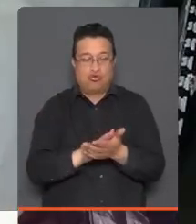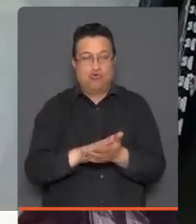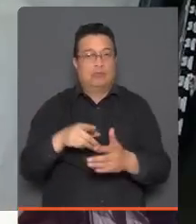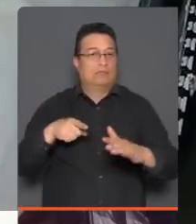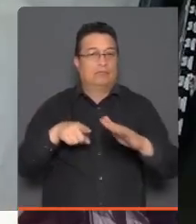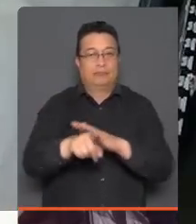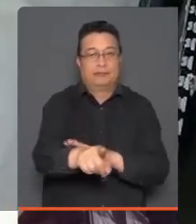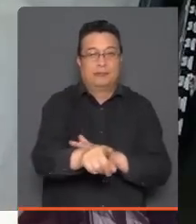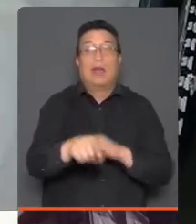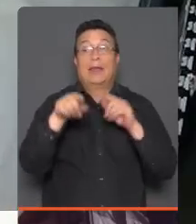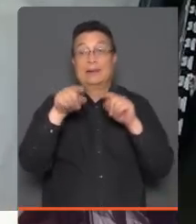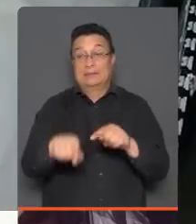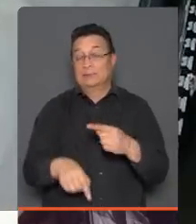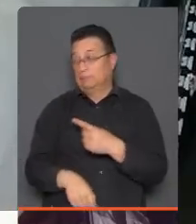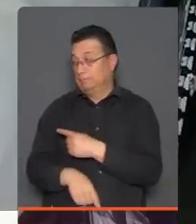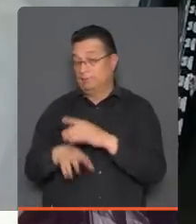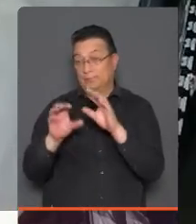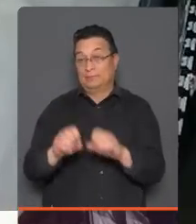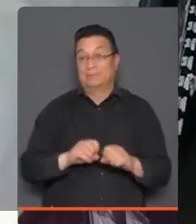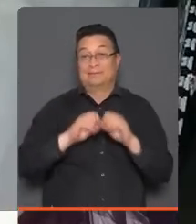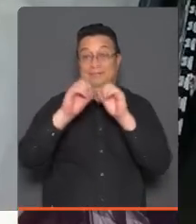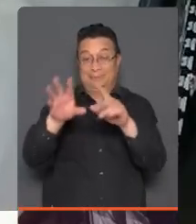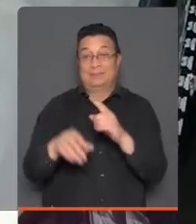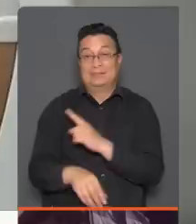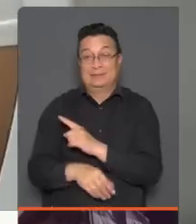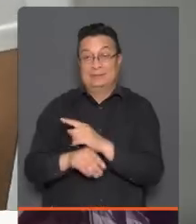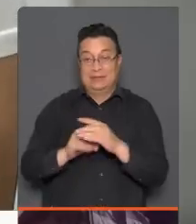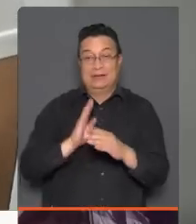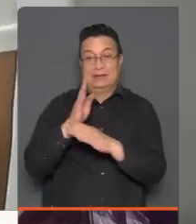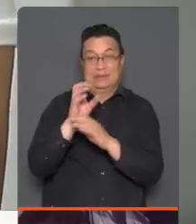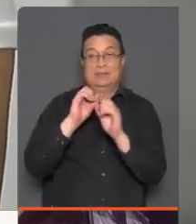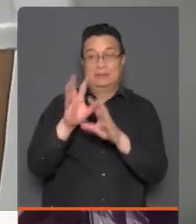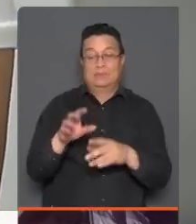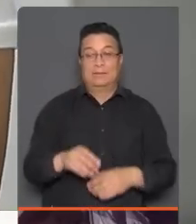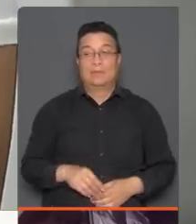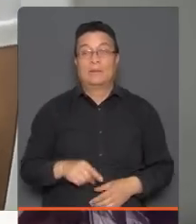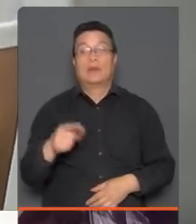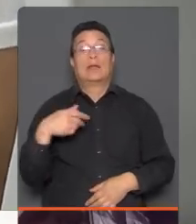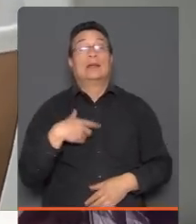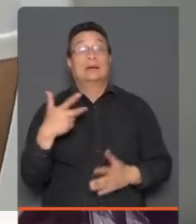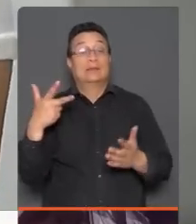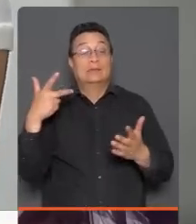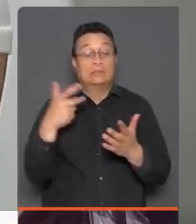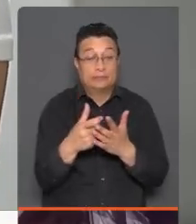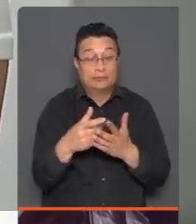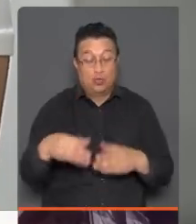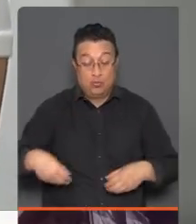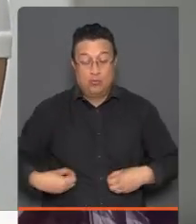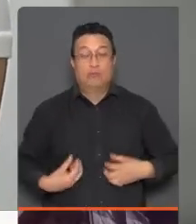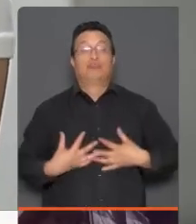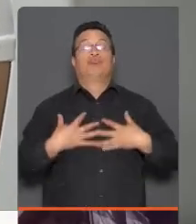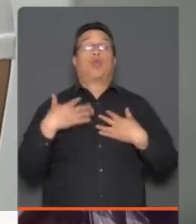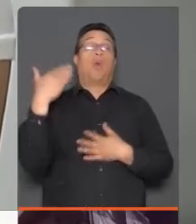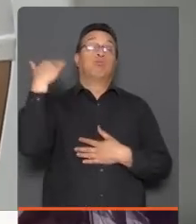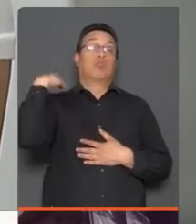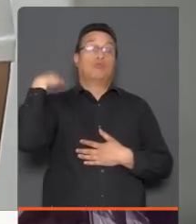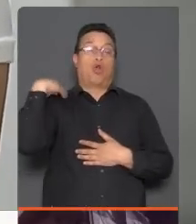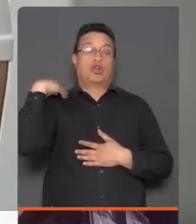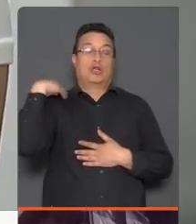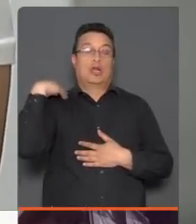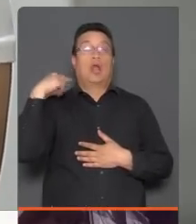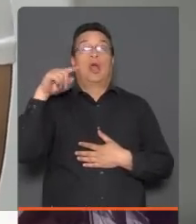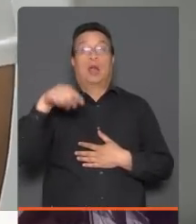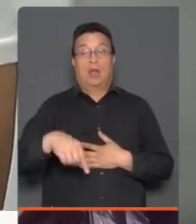el momento en que es trasladada hasta el recinto de salud. Lo que le inyectaron se le fue a los pulmones y ahí le provocaron